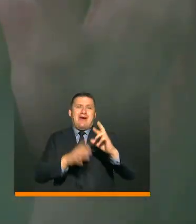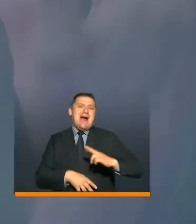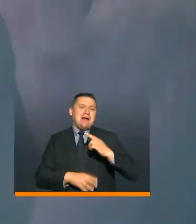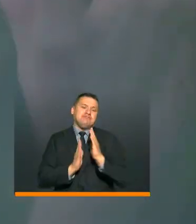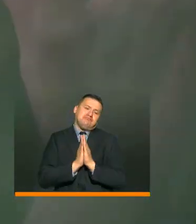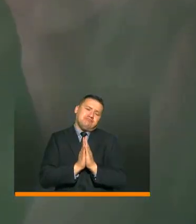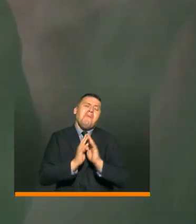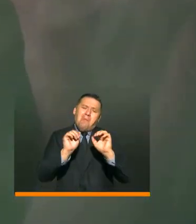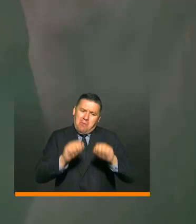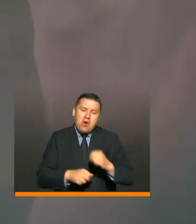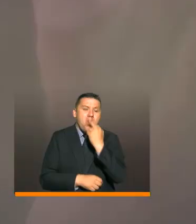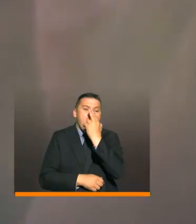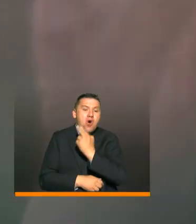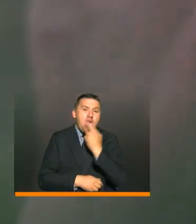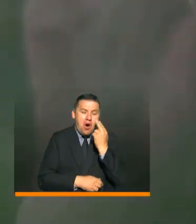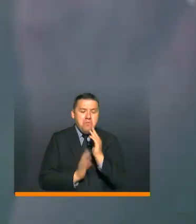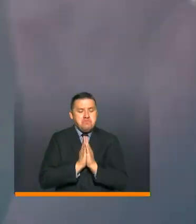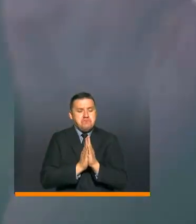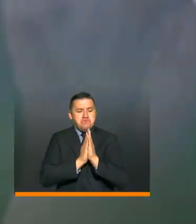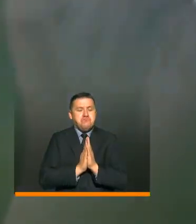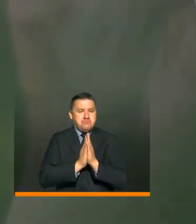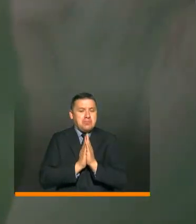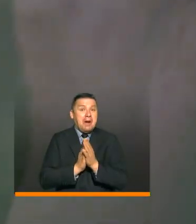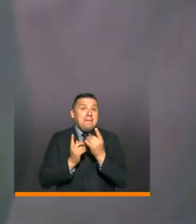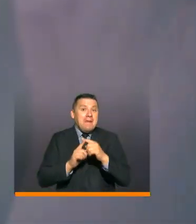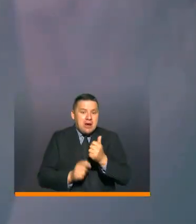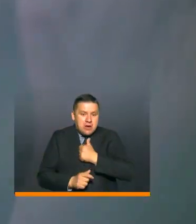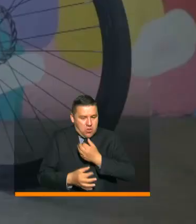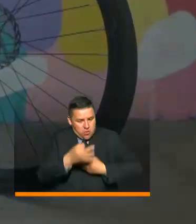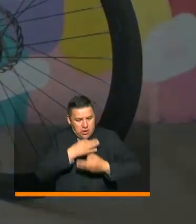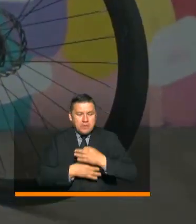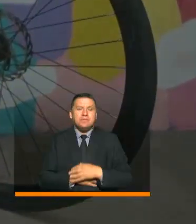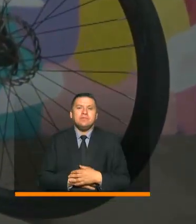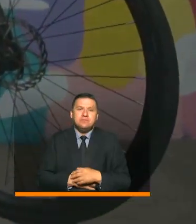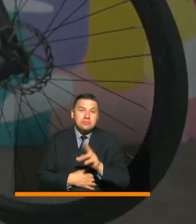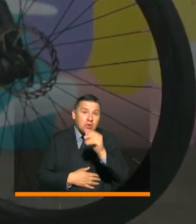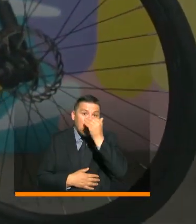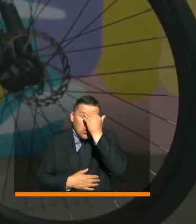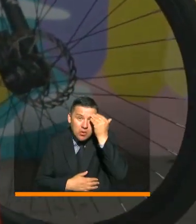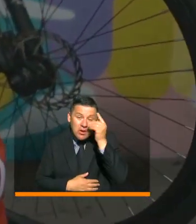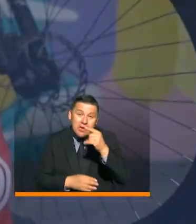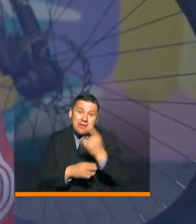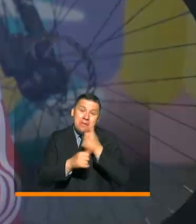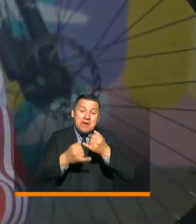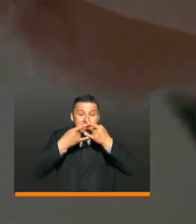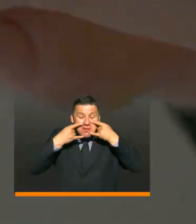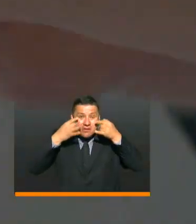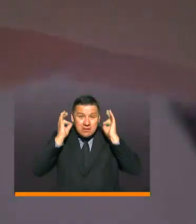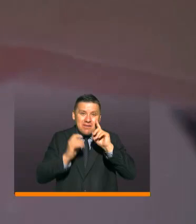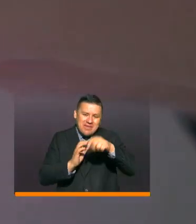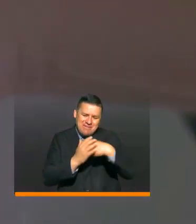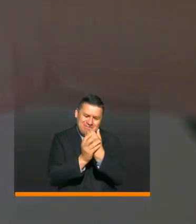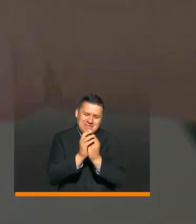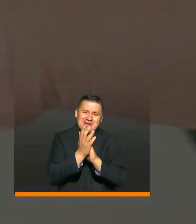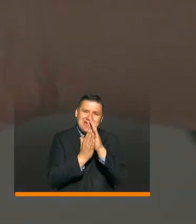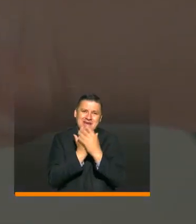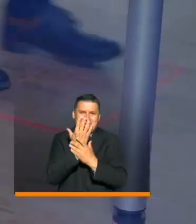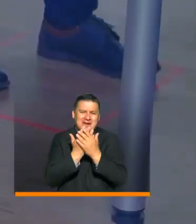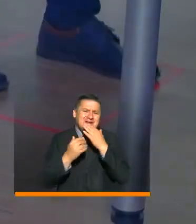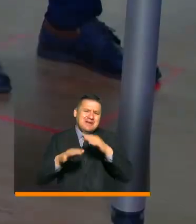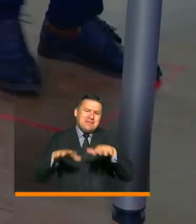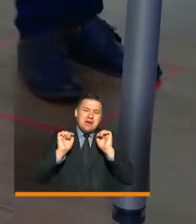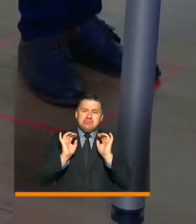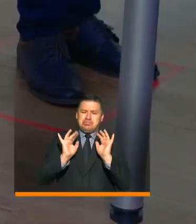manera, cumplir con el fervor religioso y con las medidas de autocuidado. No olvidemos el uso del tapabocas, lavar nuestras manos y